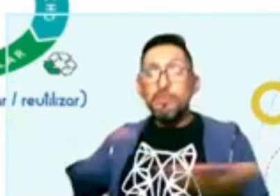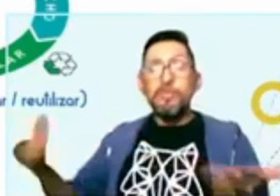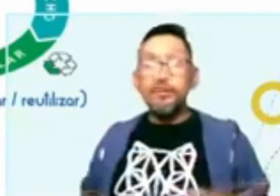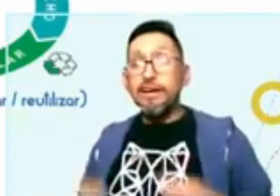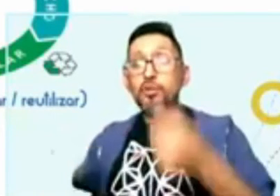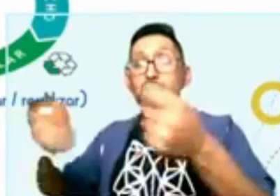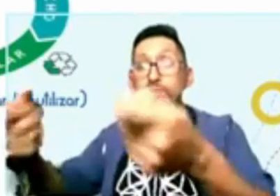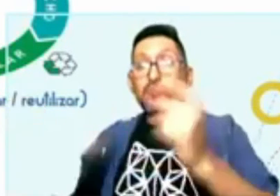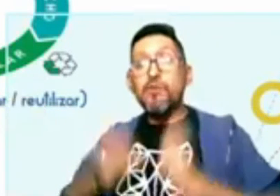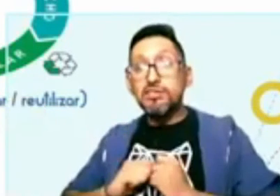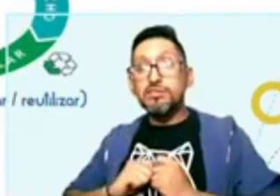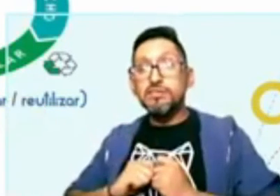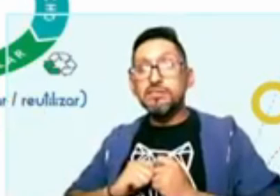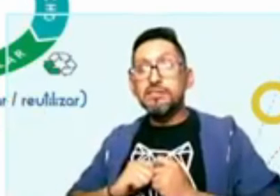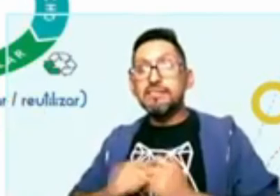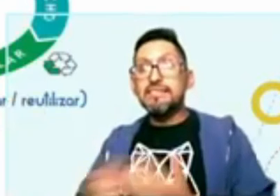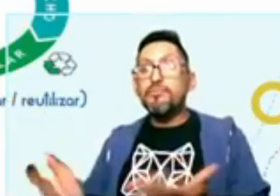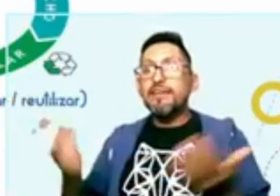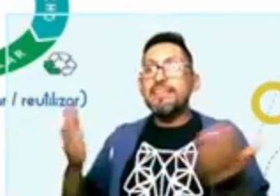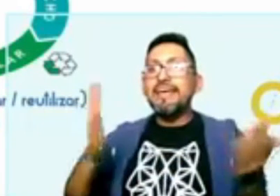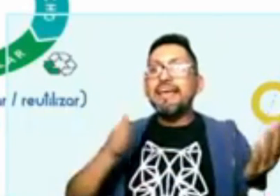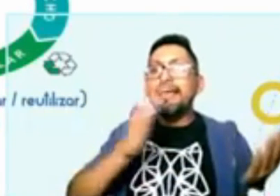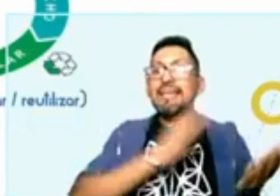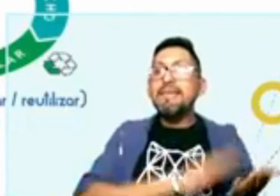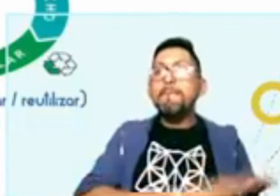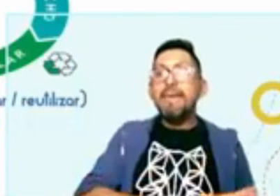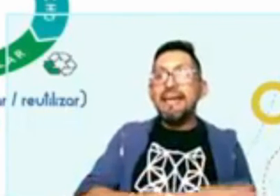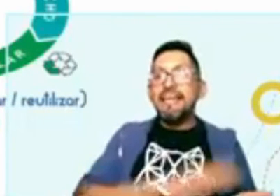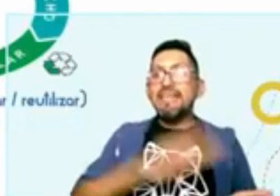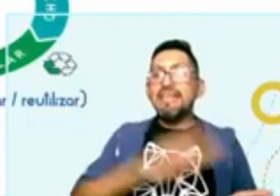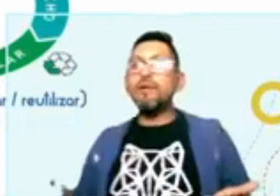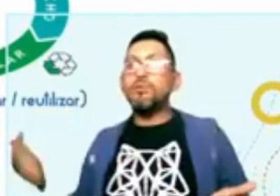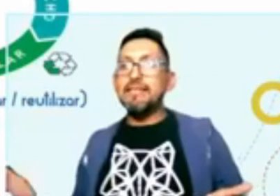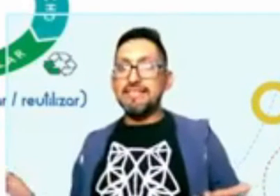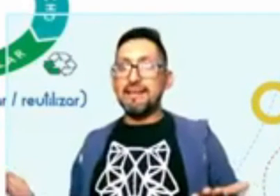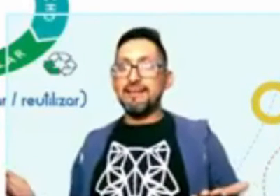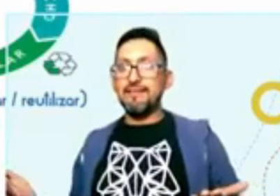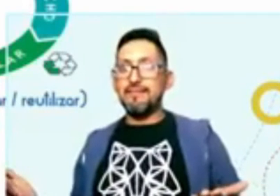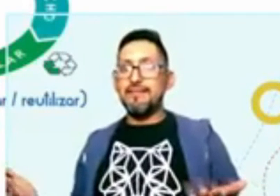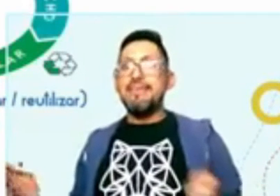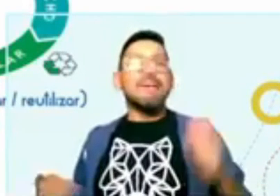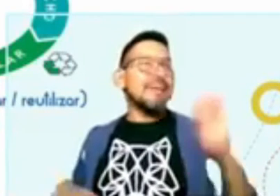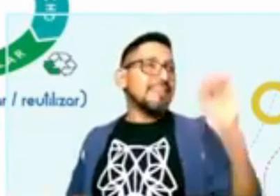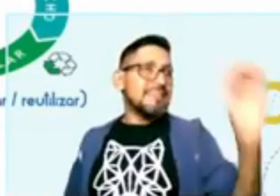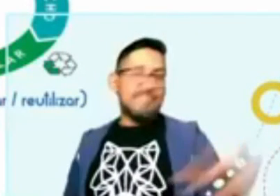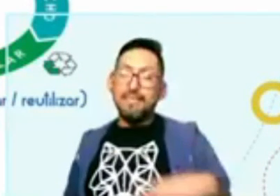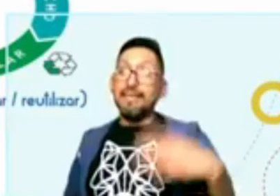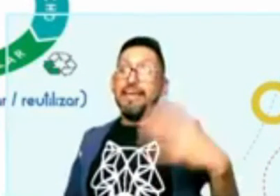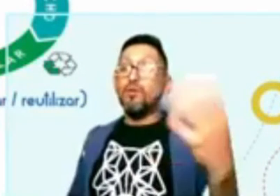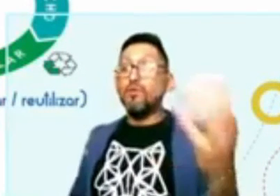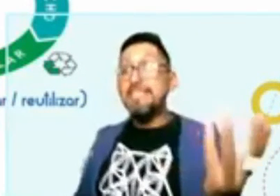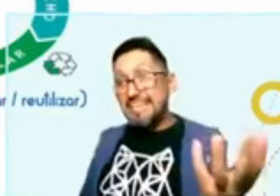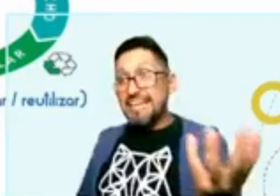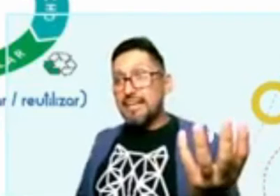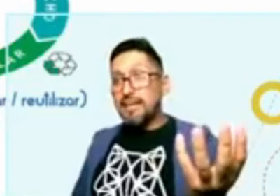el aluminio con el que cubren tus almuerzos se puede limpiar y volver a utilizar? ¿Qué tal si